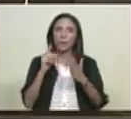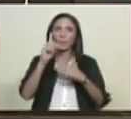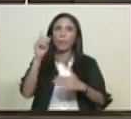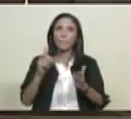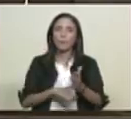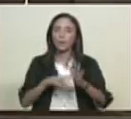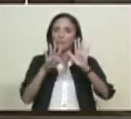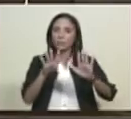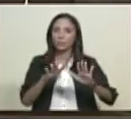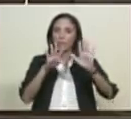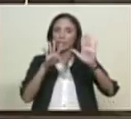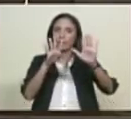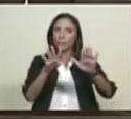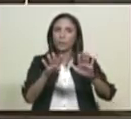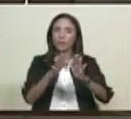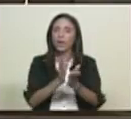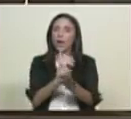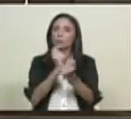perfeccionada,